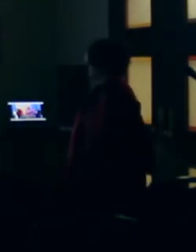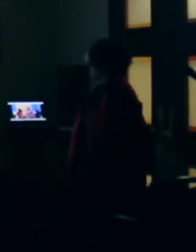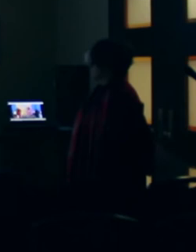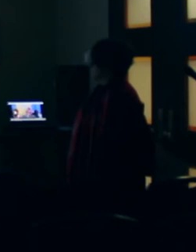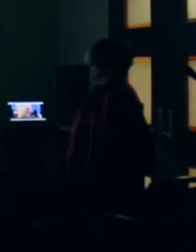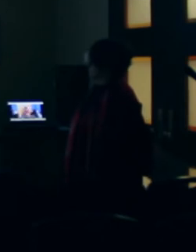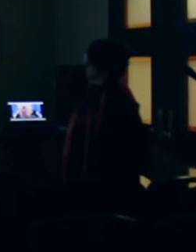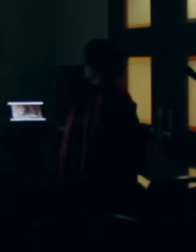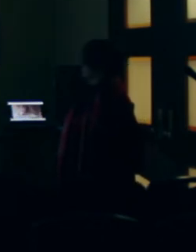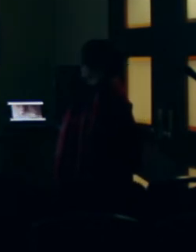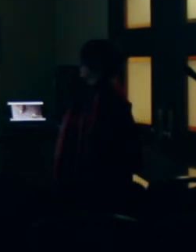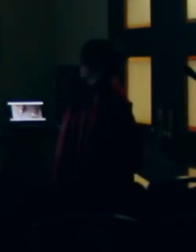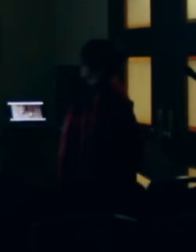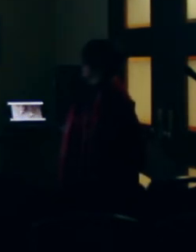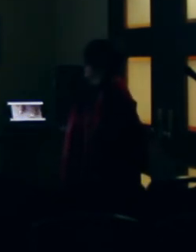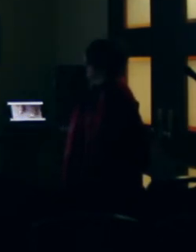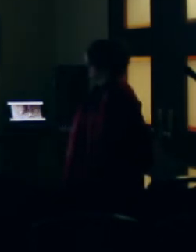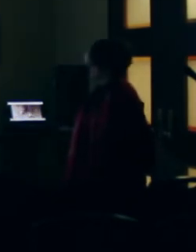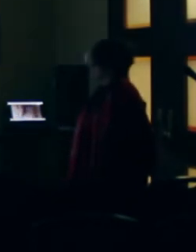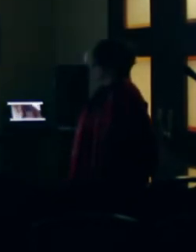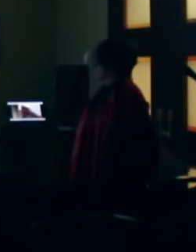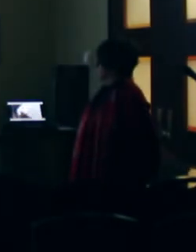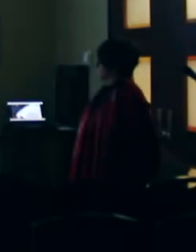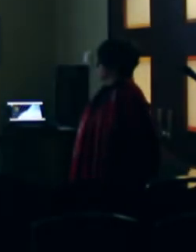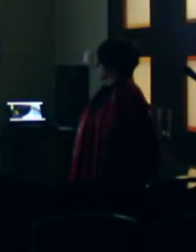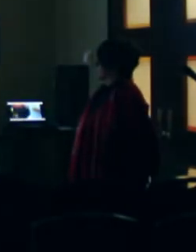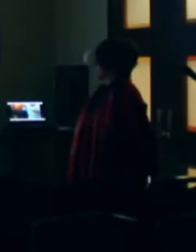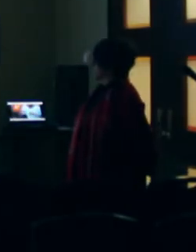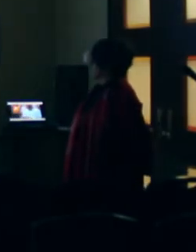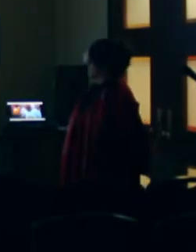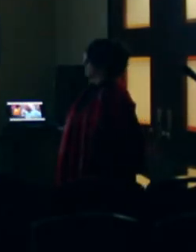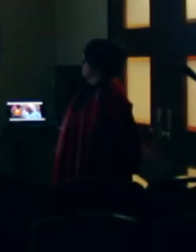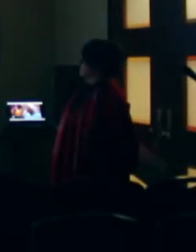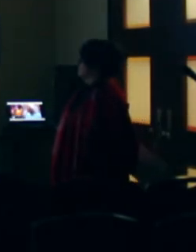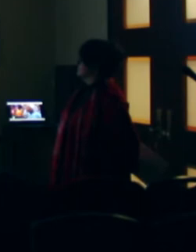consumidores de cultura.